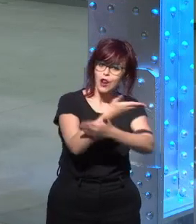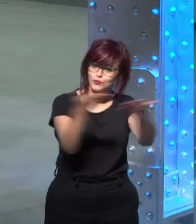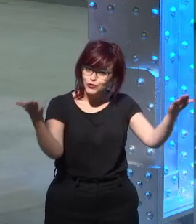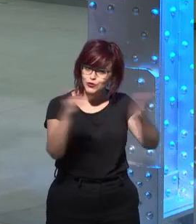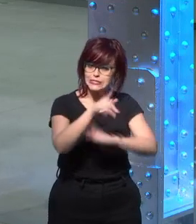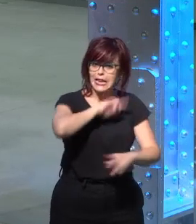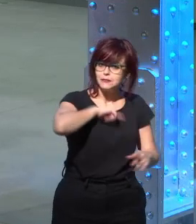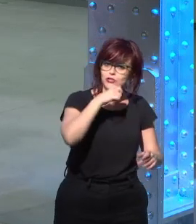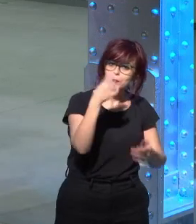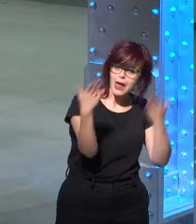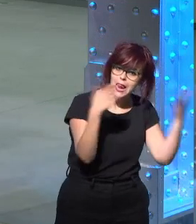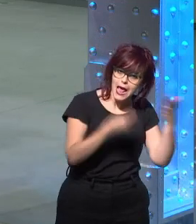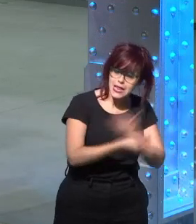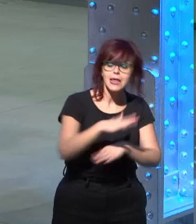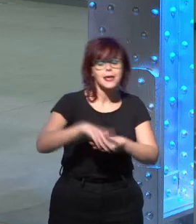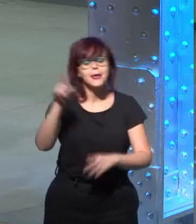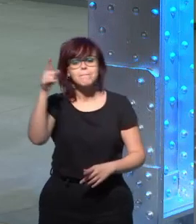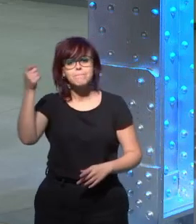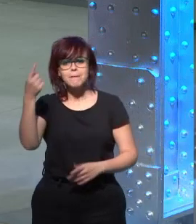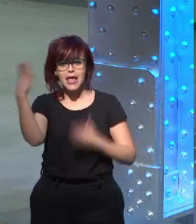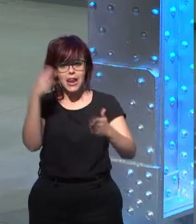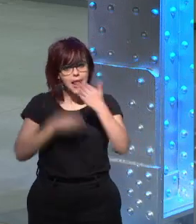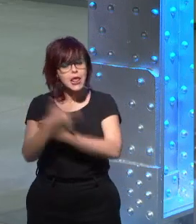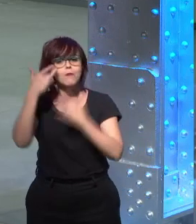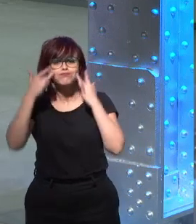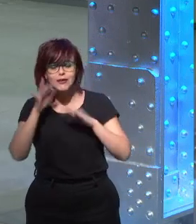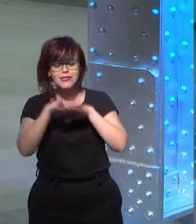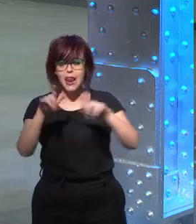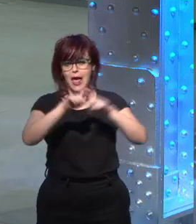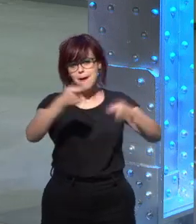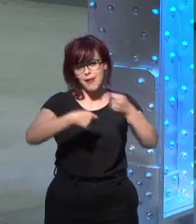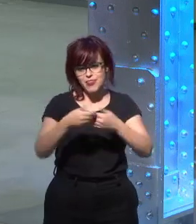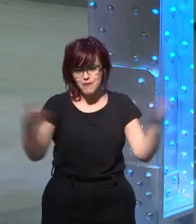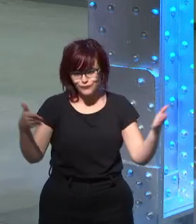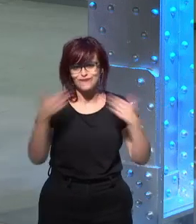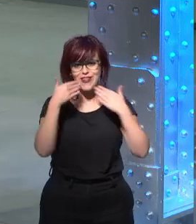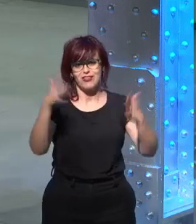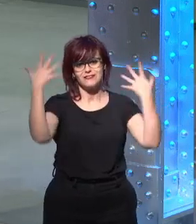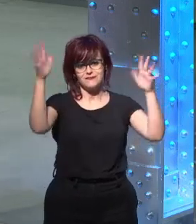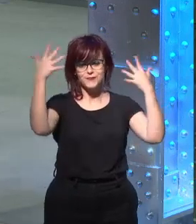los del espíritu millennial y de los que son millennial y del emprendimiento. Muchas gracias a todos.